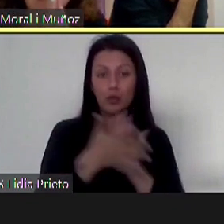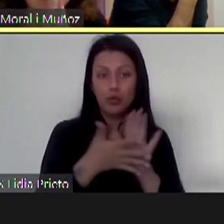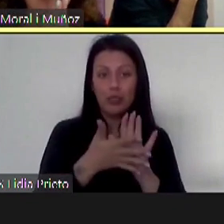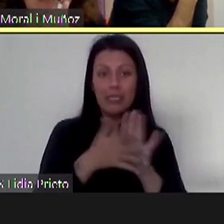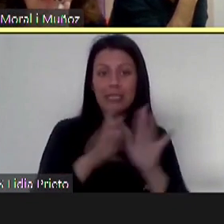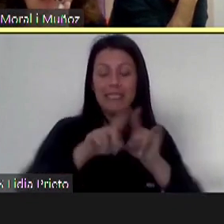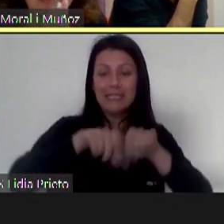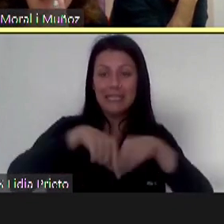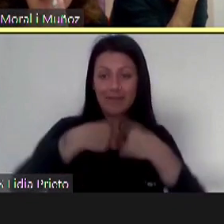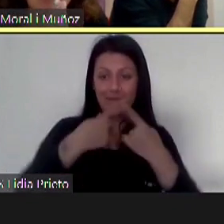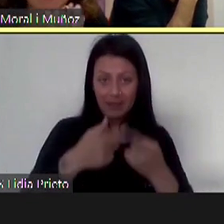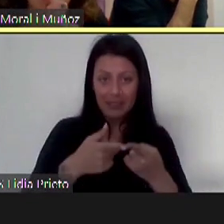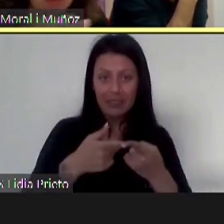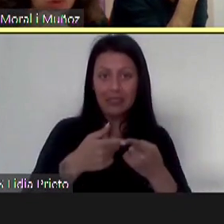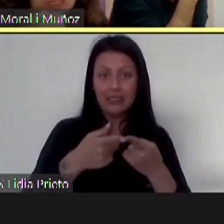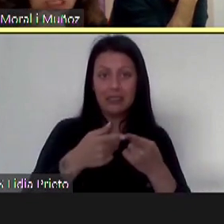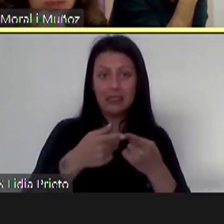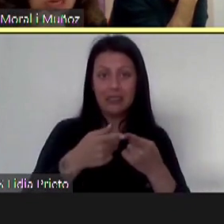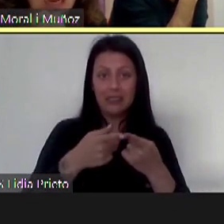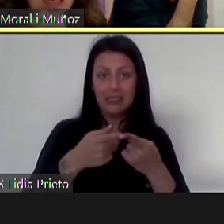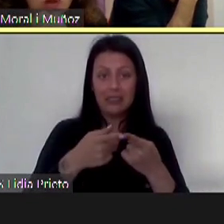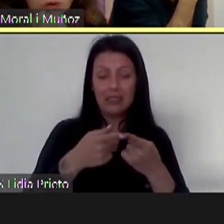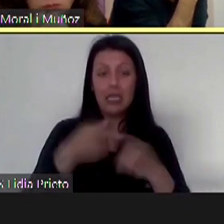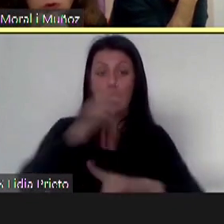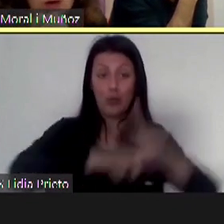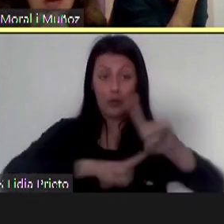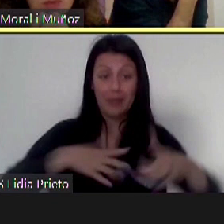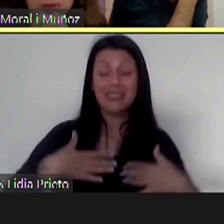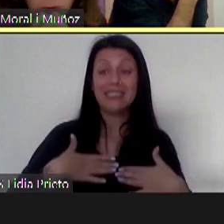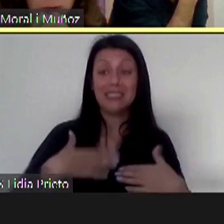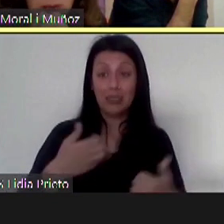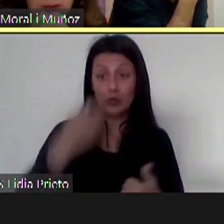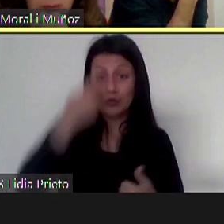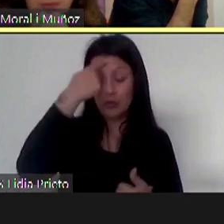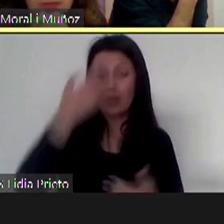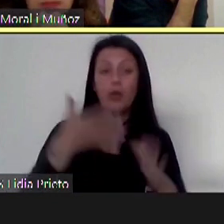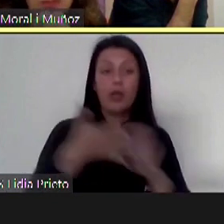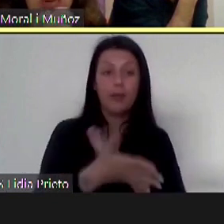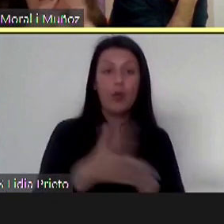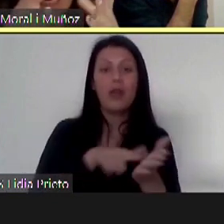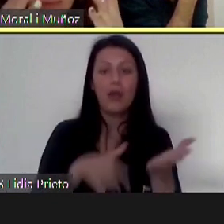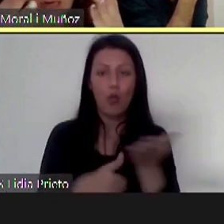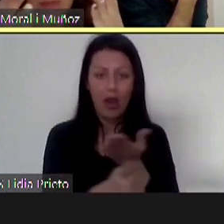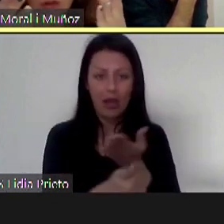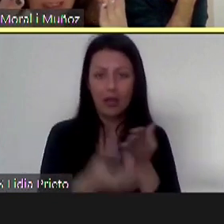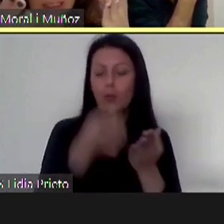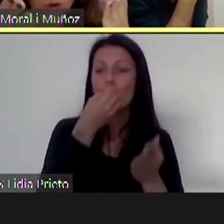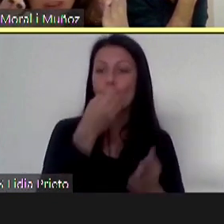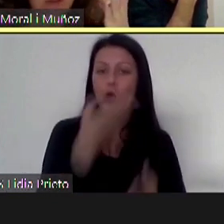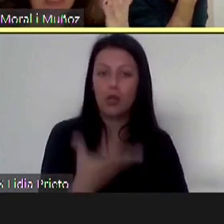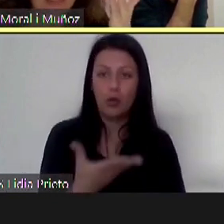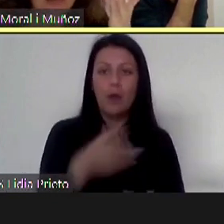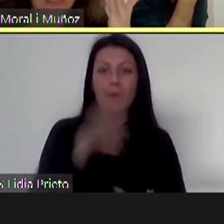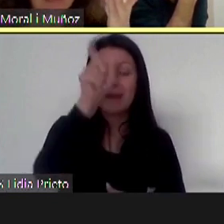habilidades y destrezas comunicativas en problemas de salud mental, un lenguaje apropiado para que, a la persona que te